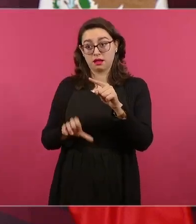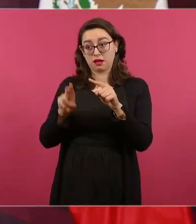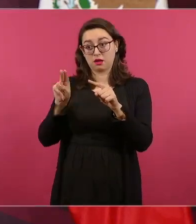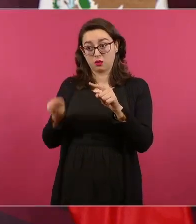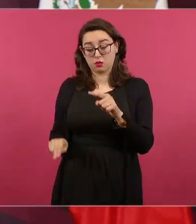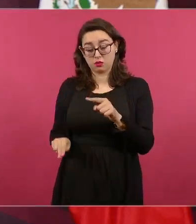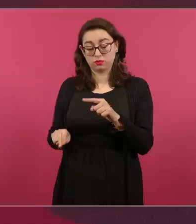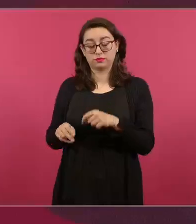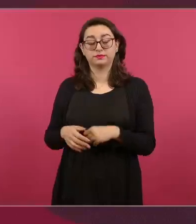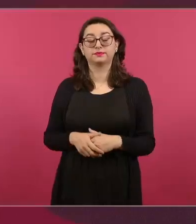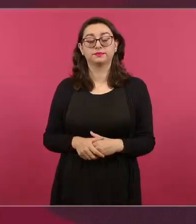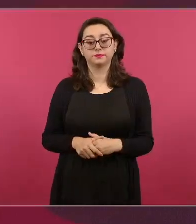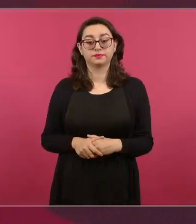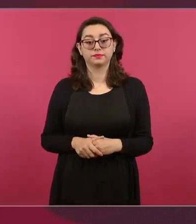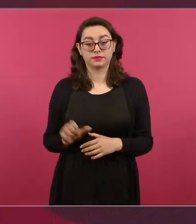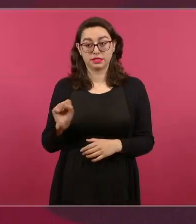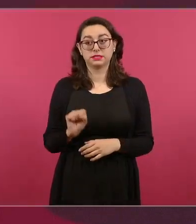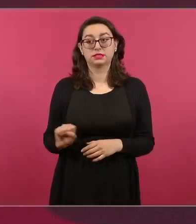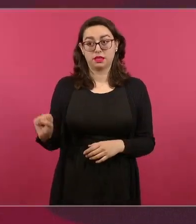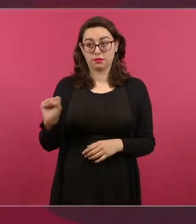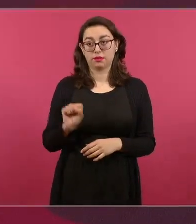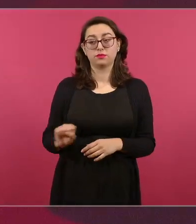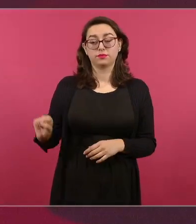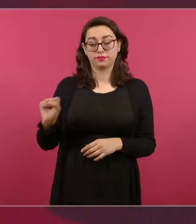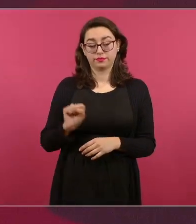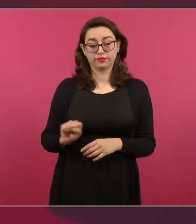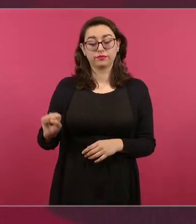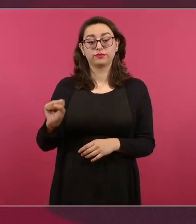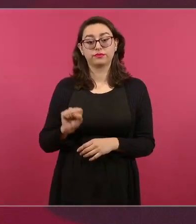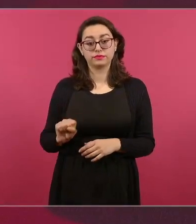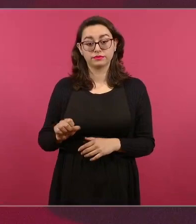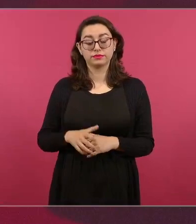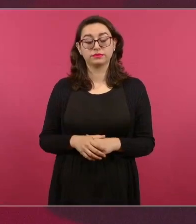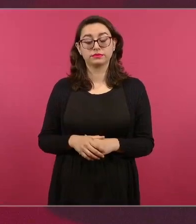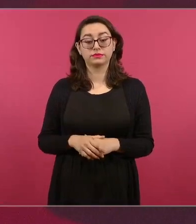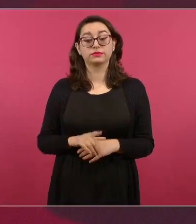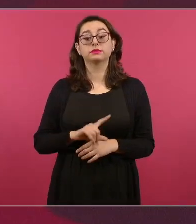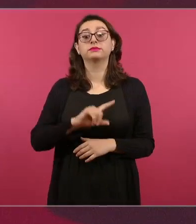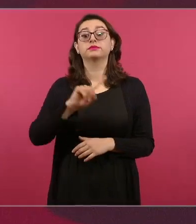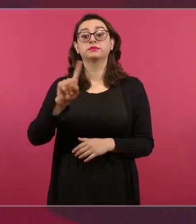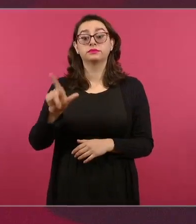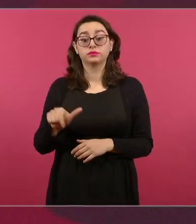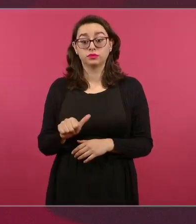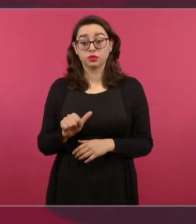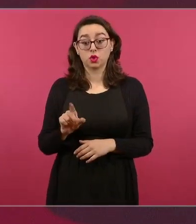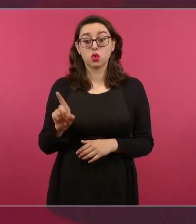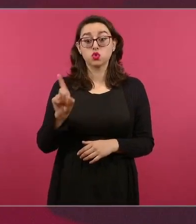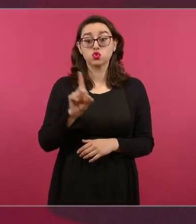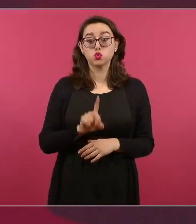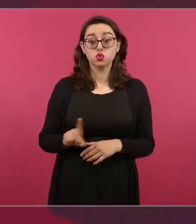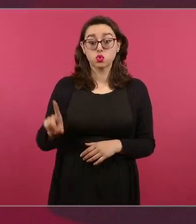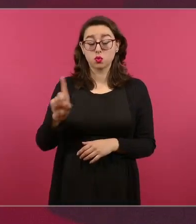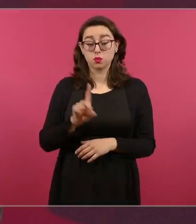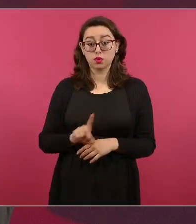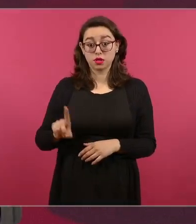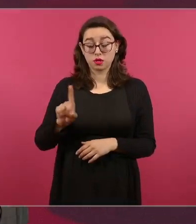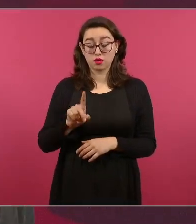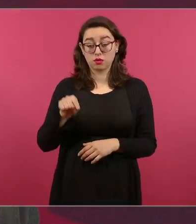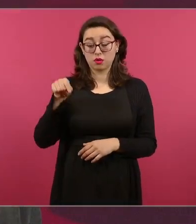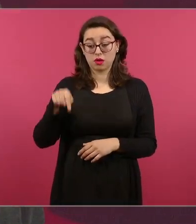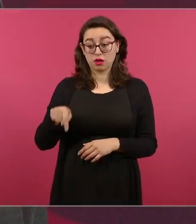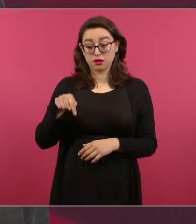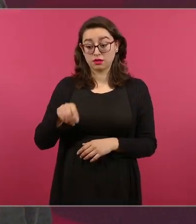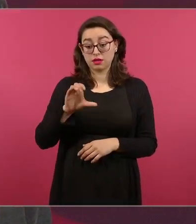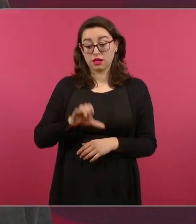siguiente, el sábado. El domingo en Cancún vamos a inaugurar